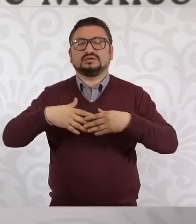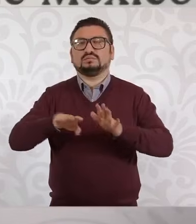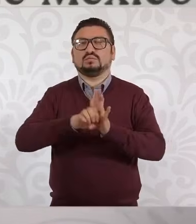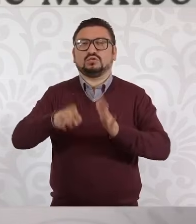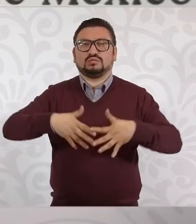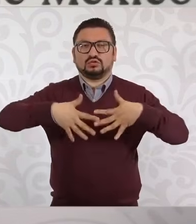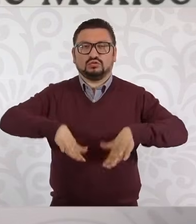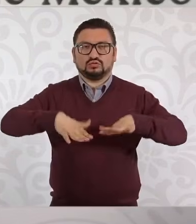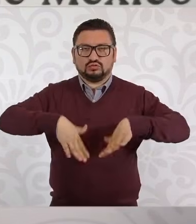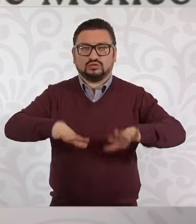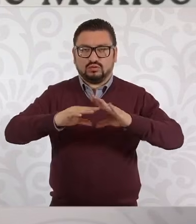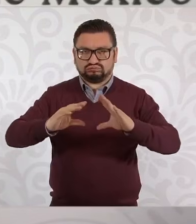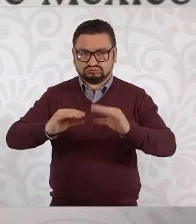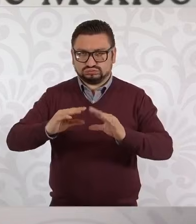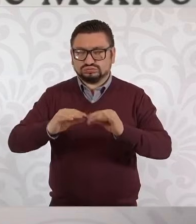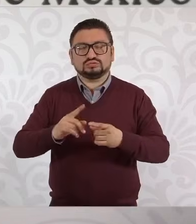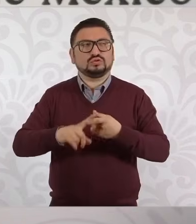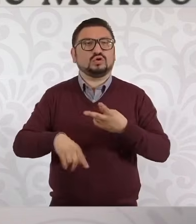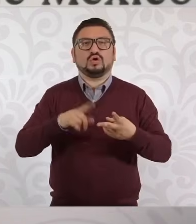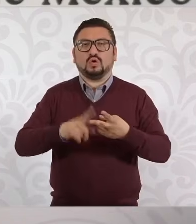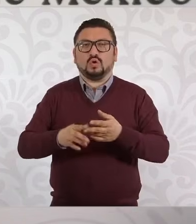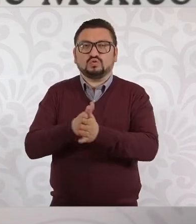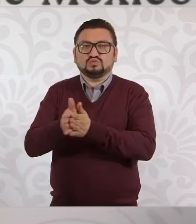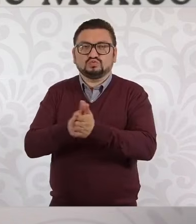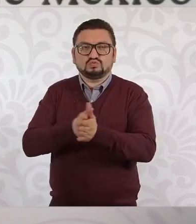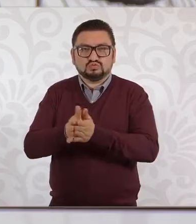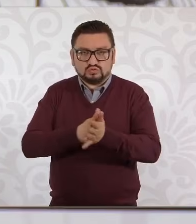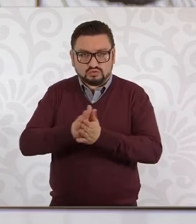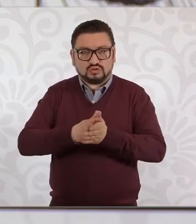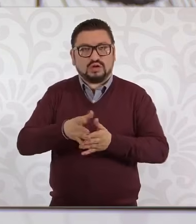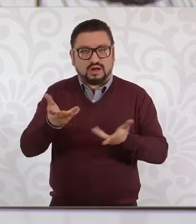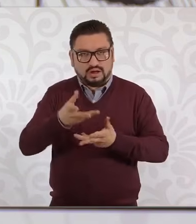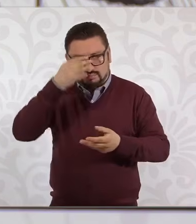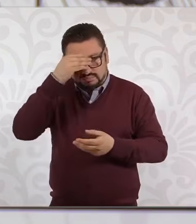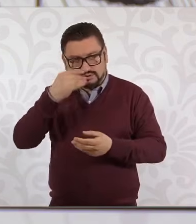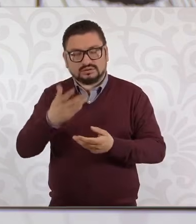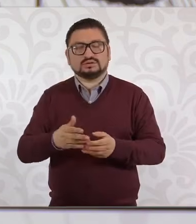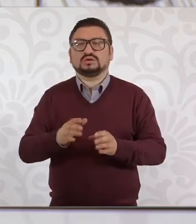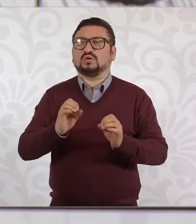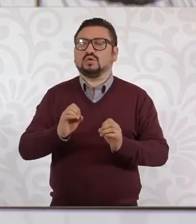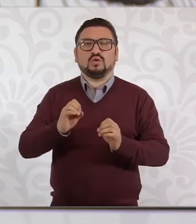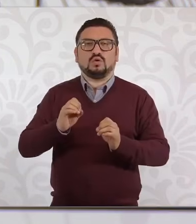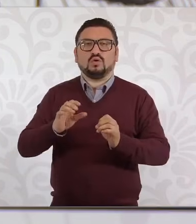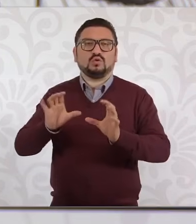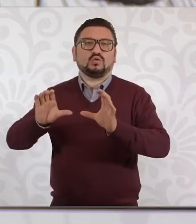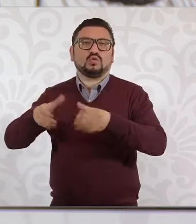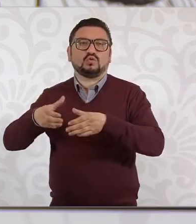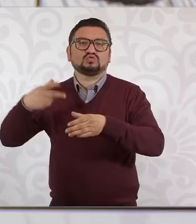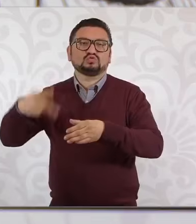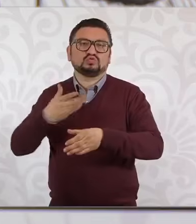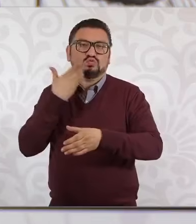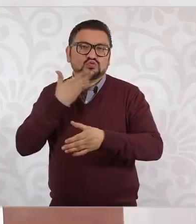algodón, o aprendes a hacer chocolate, o aprendes a las actividades que se realizan en la